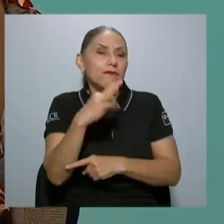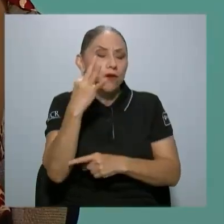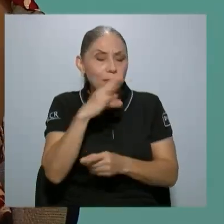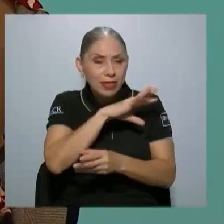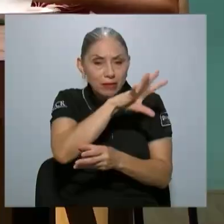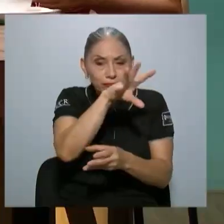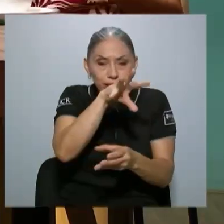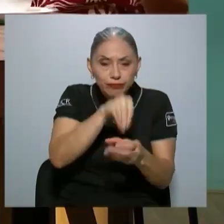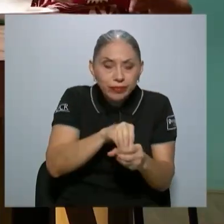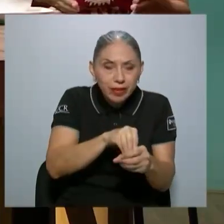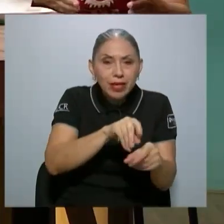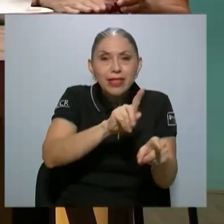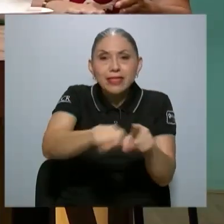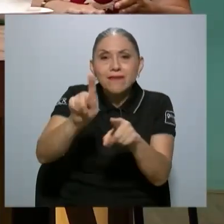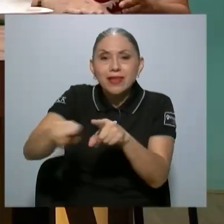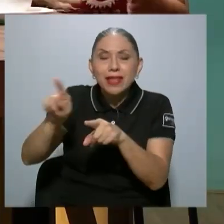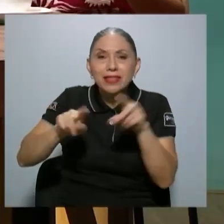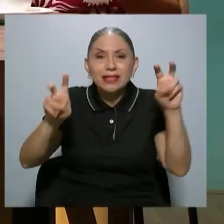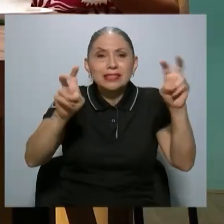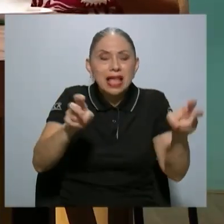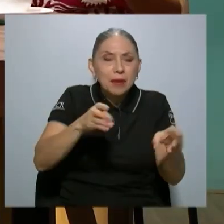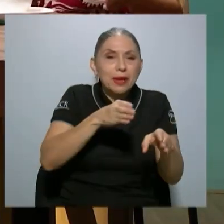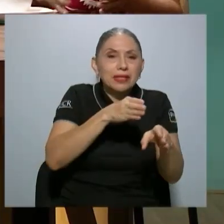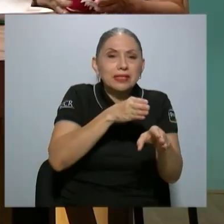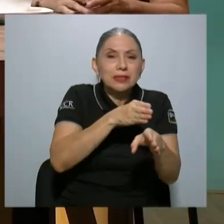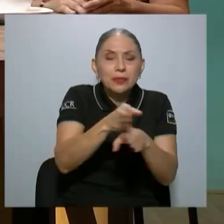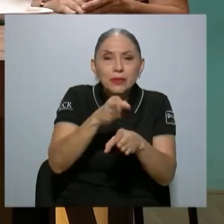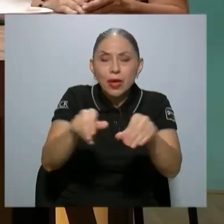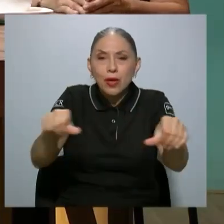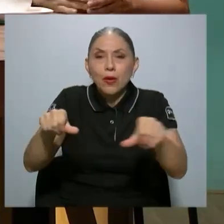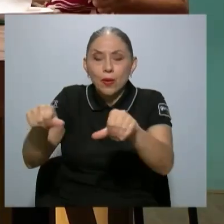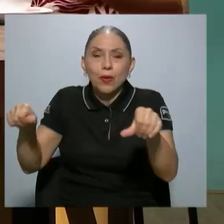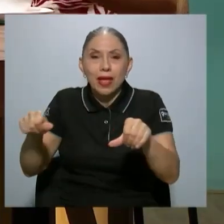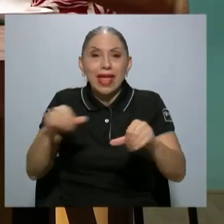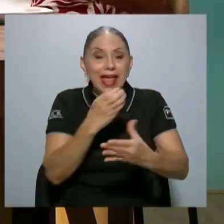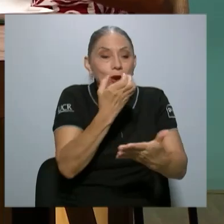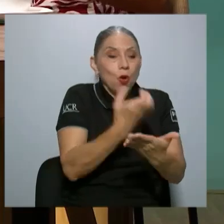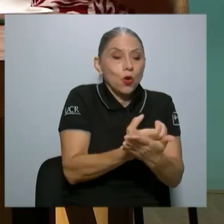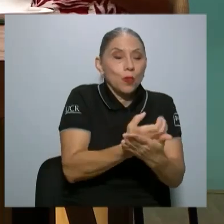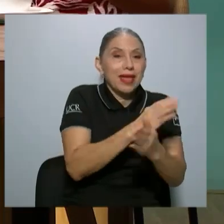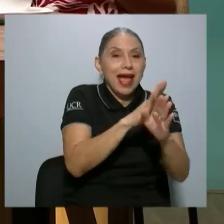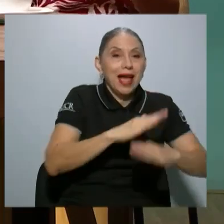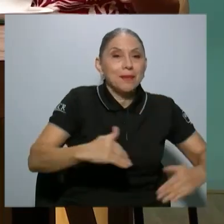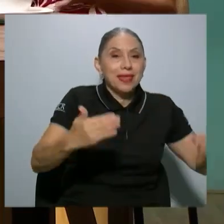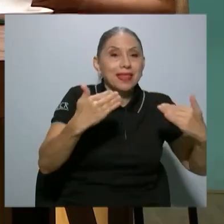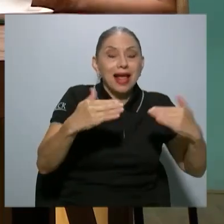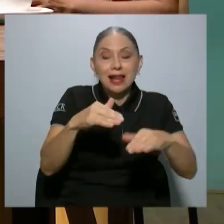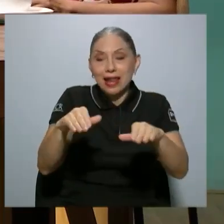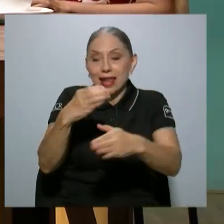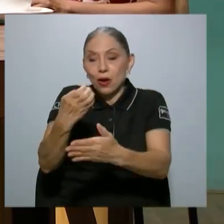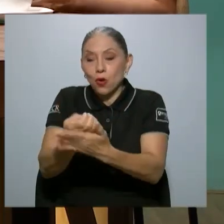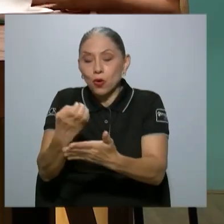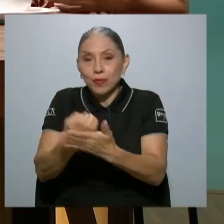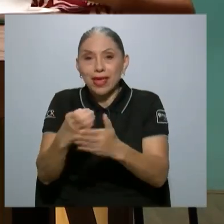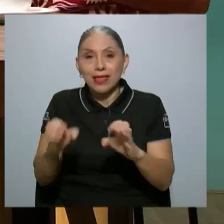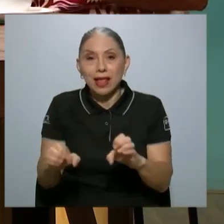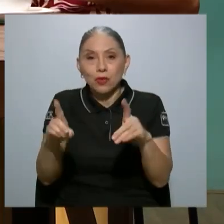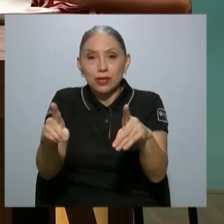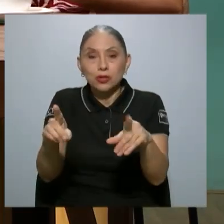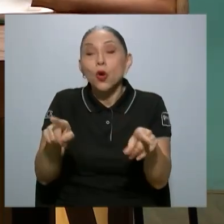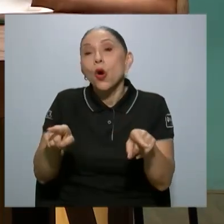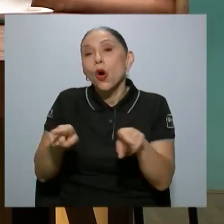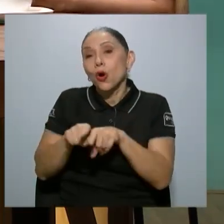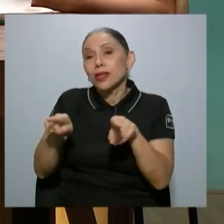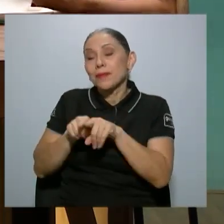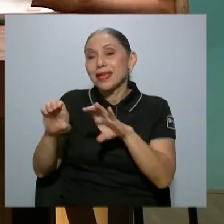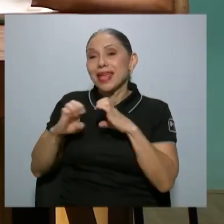de temas, con economía ambiental, pero también con economía de la educación o incluso con la participación de equipos que son